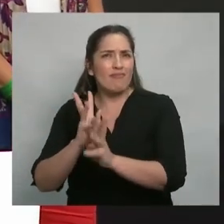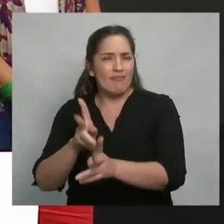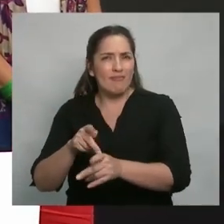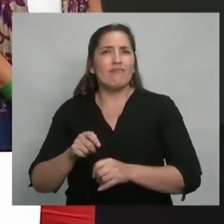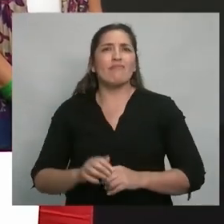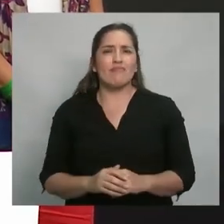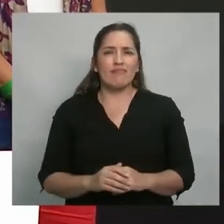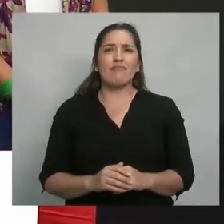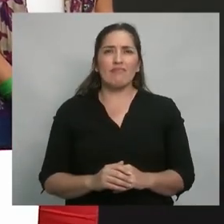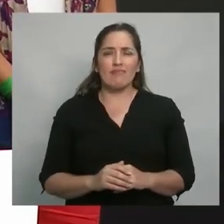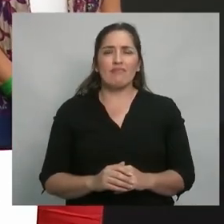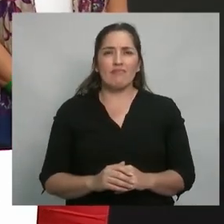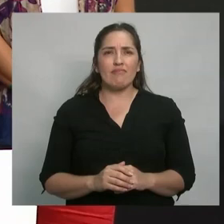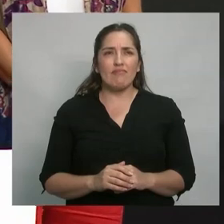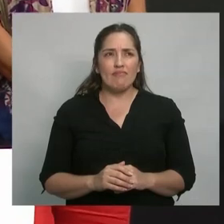Acaba de